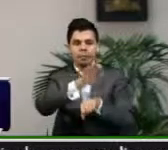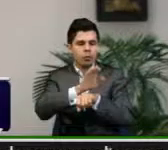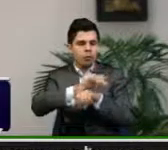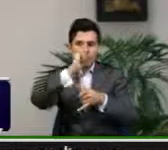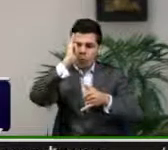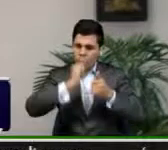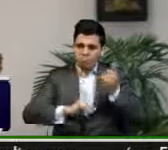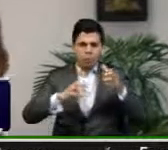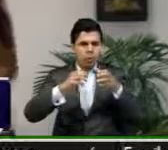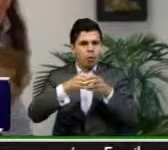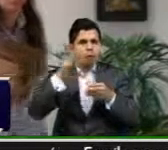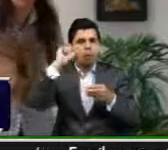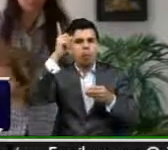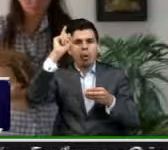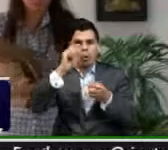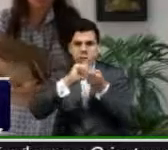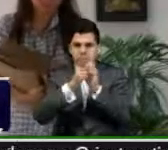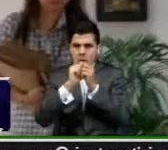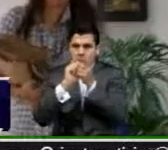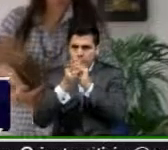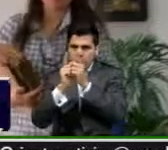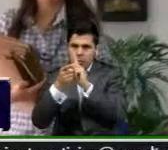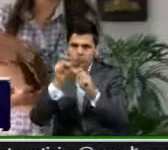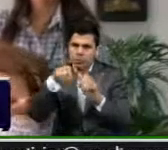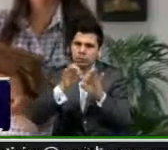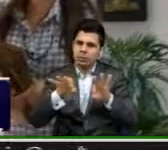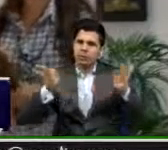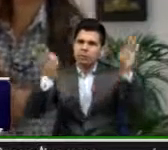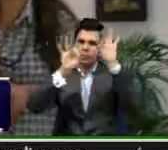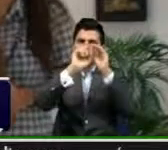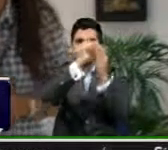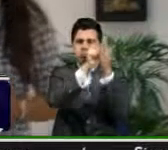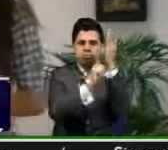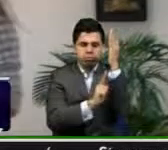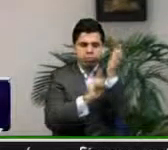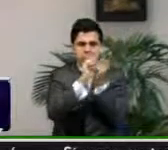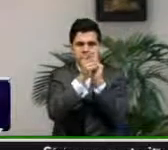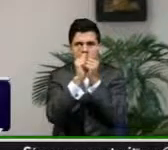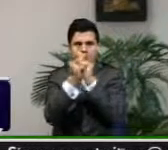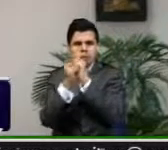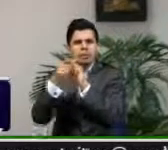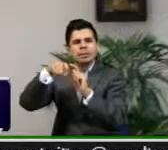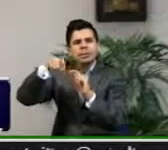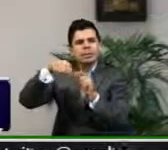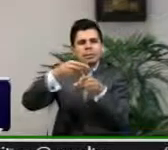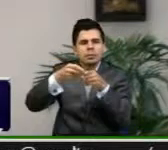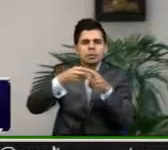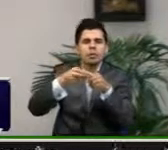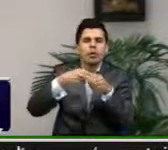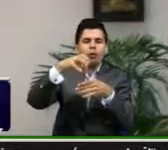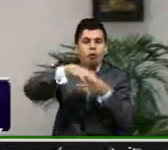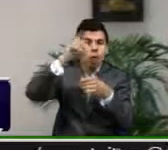políticos y grupos significativos para hacer las modificaciones de las listas que serán y buscarán un lugar en los próximos